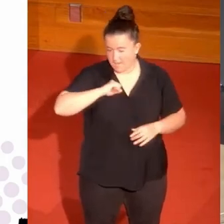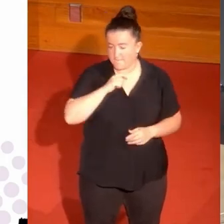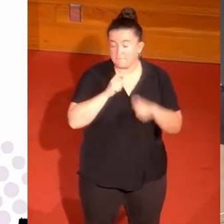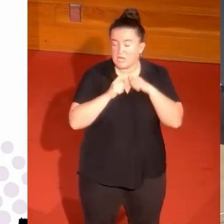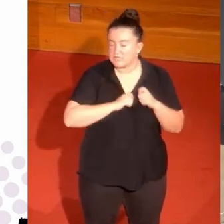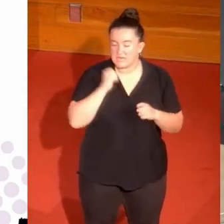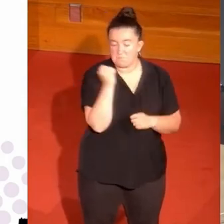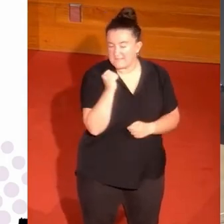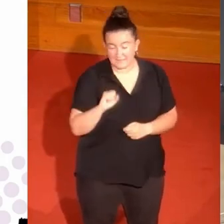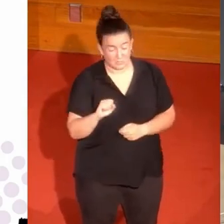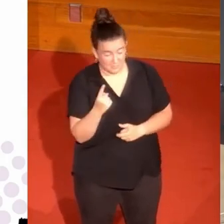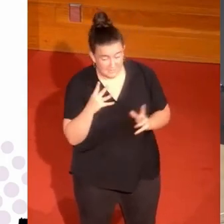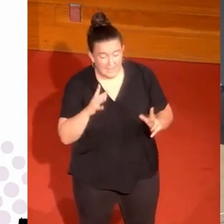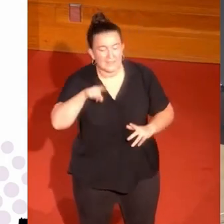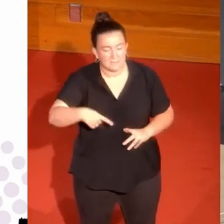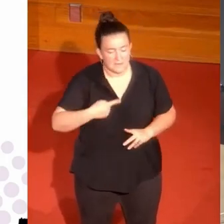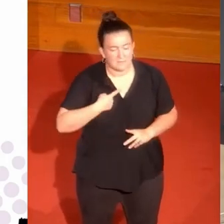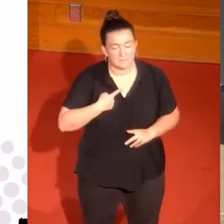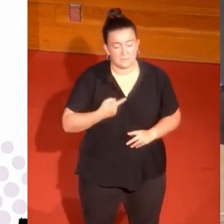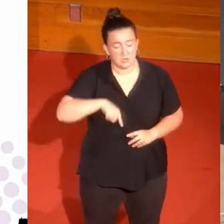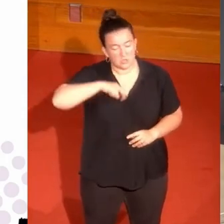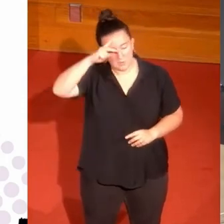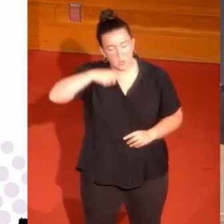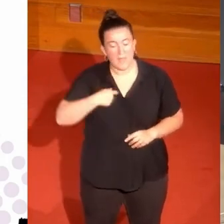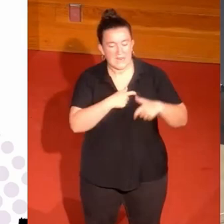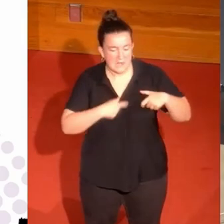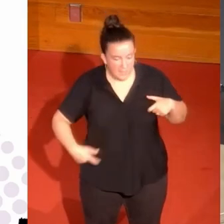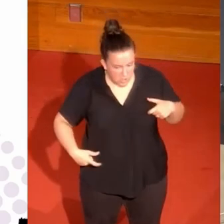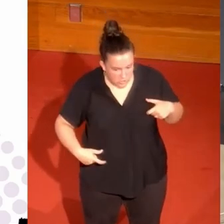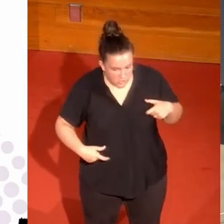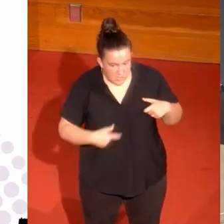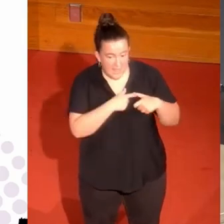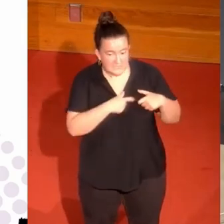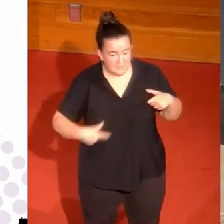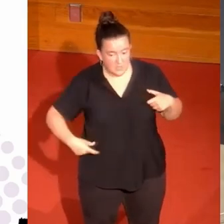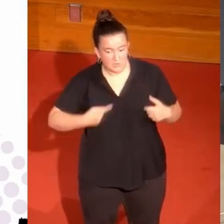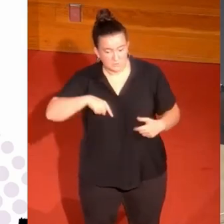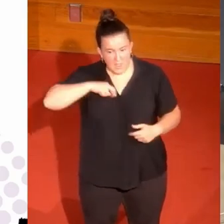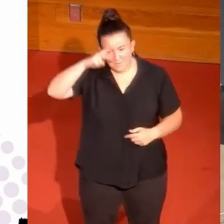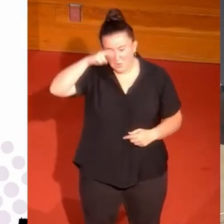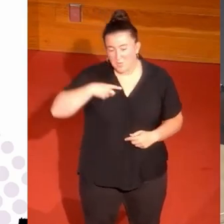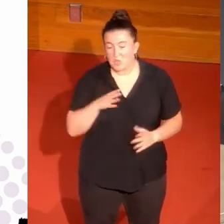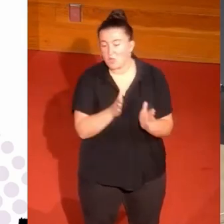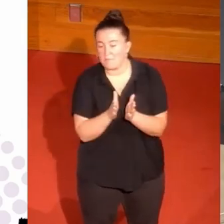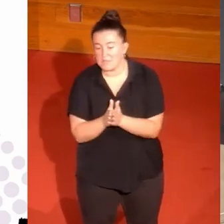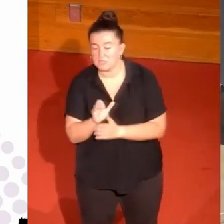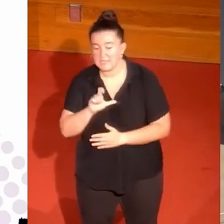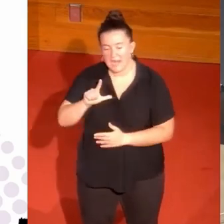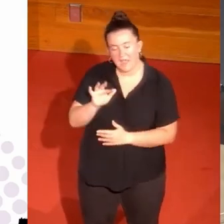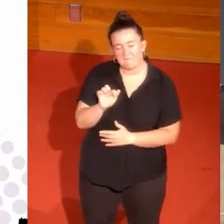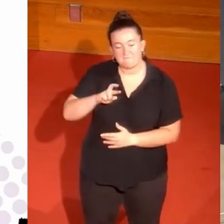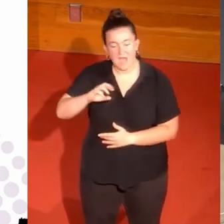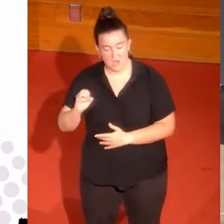mucho por supuesto la situación del Salvador en El Salvador estamos muy en contacto con compañeros de del faro a veces en